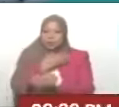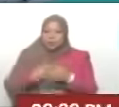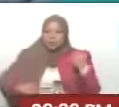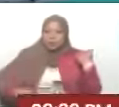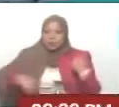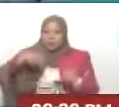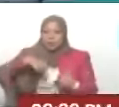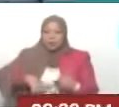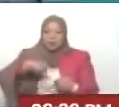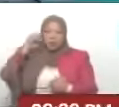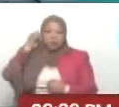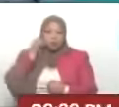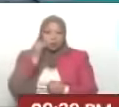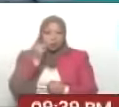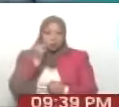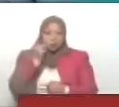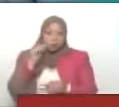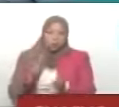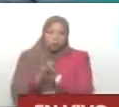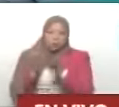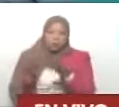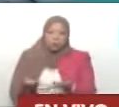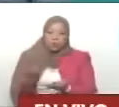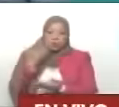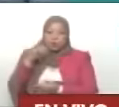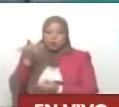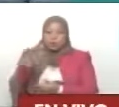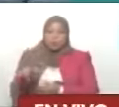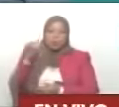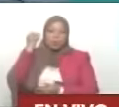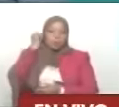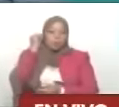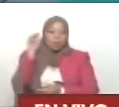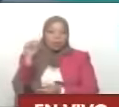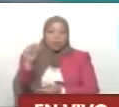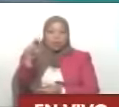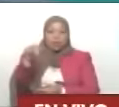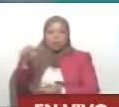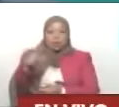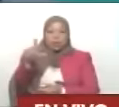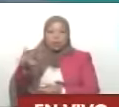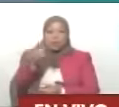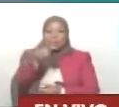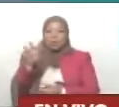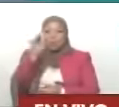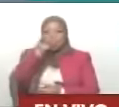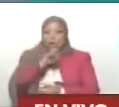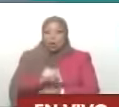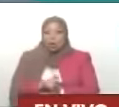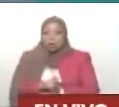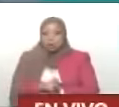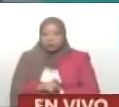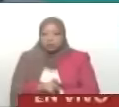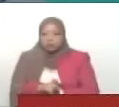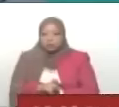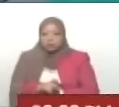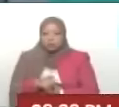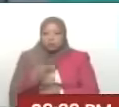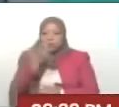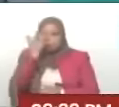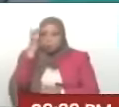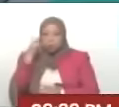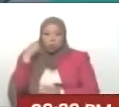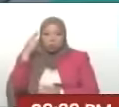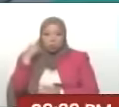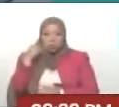Estado Sucre de Cumaná, le traemos a Ángel, cortesía de 24 años de edad, con su tema Afro